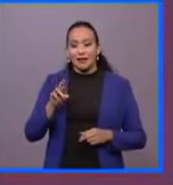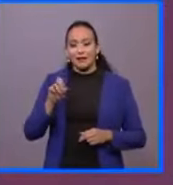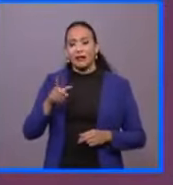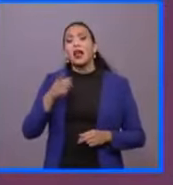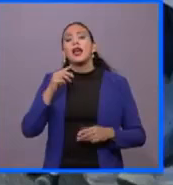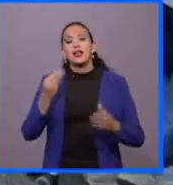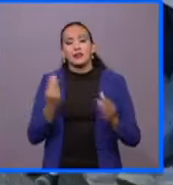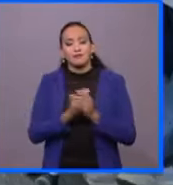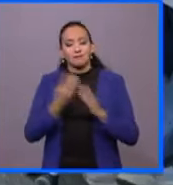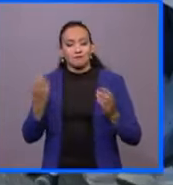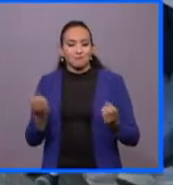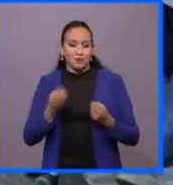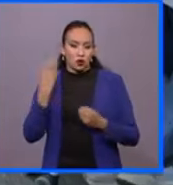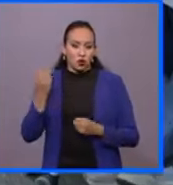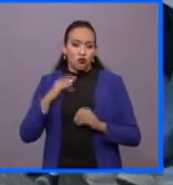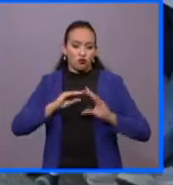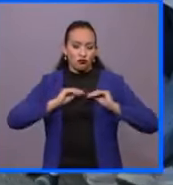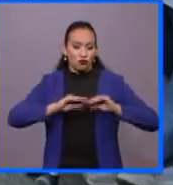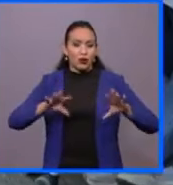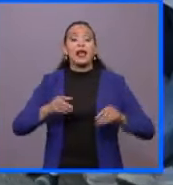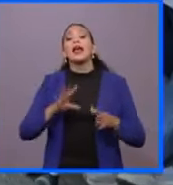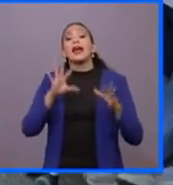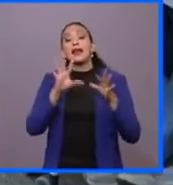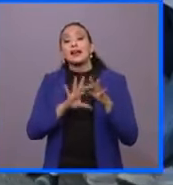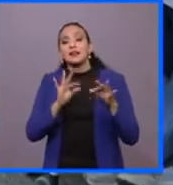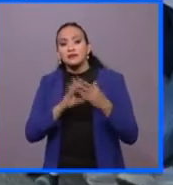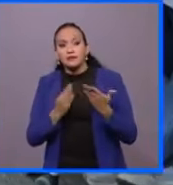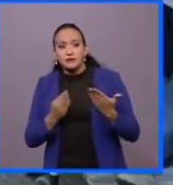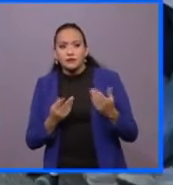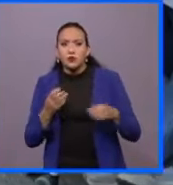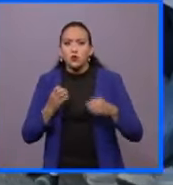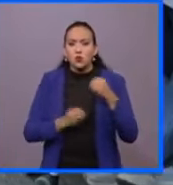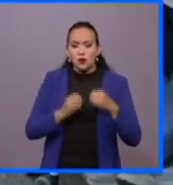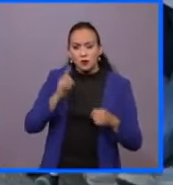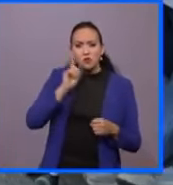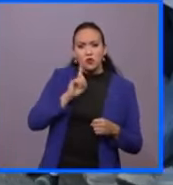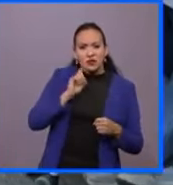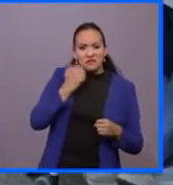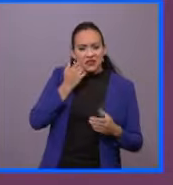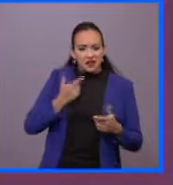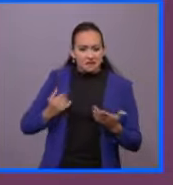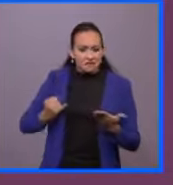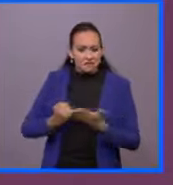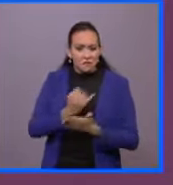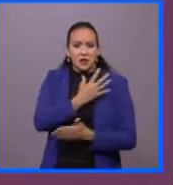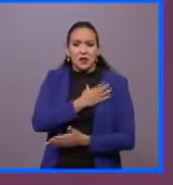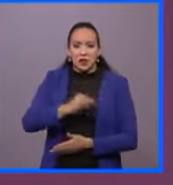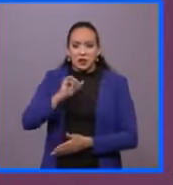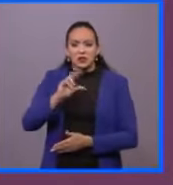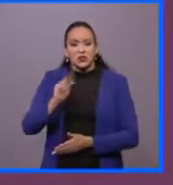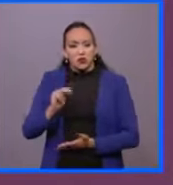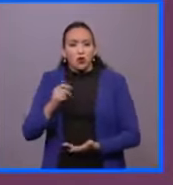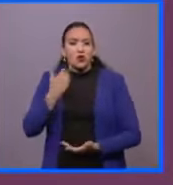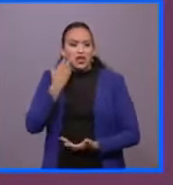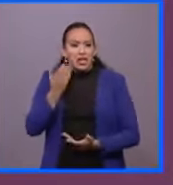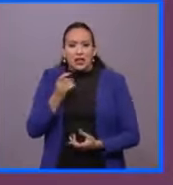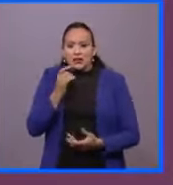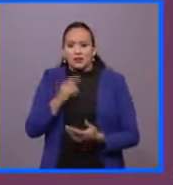conferencia magistral sobre la reconquista reproductiva y los nuevos ataques contra la democracia. Eso es lo que quieren